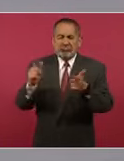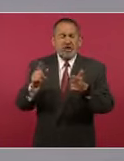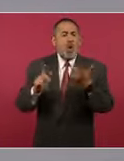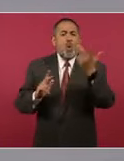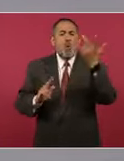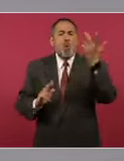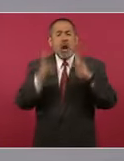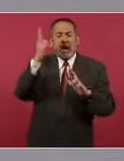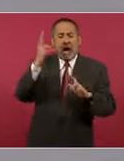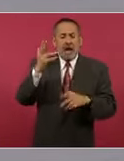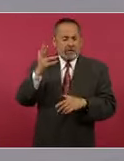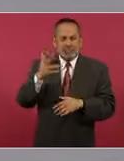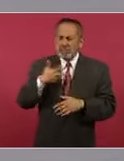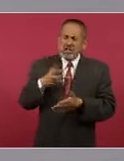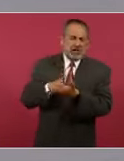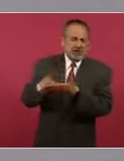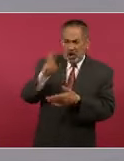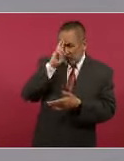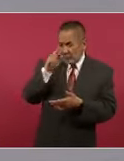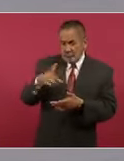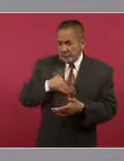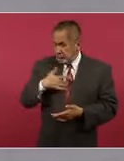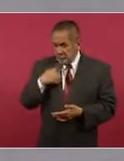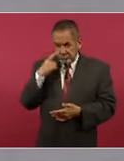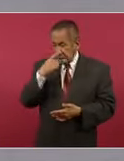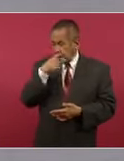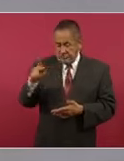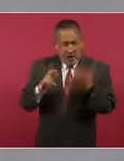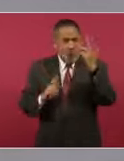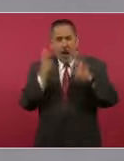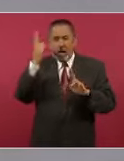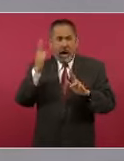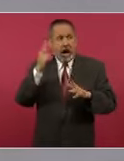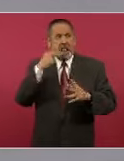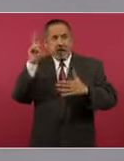huelga. Para mediados del sexenio,